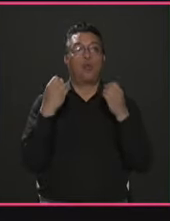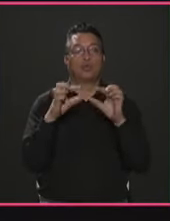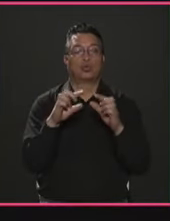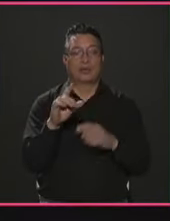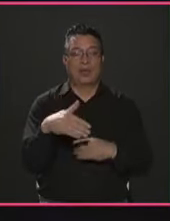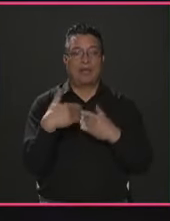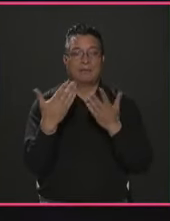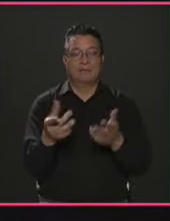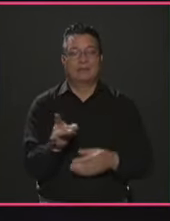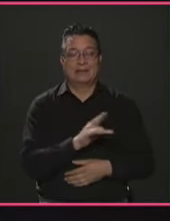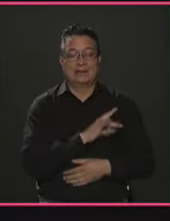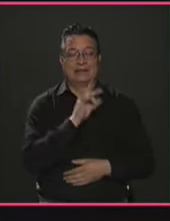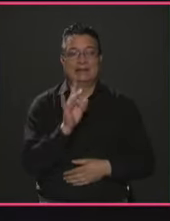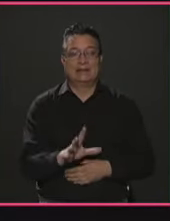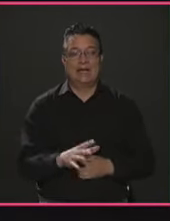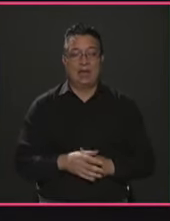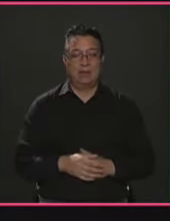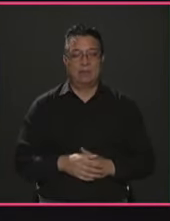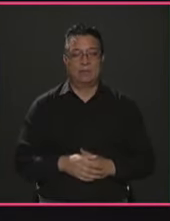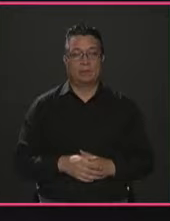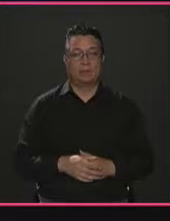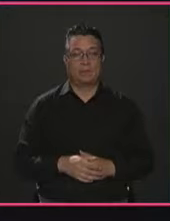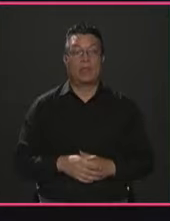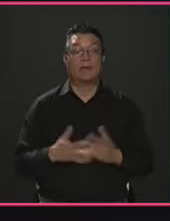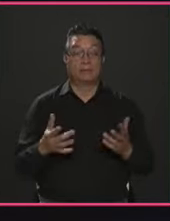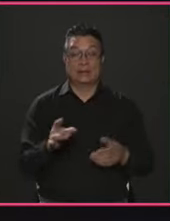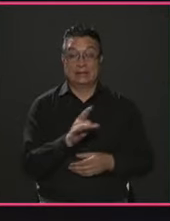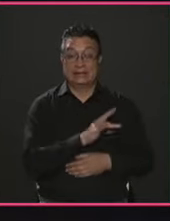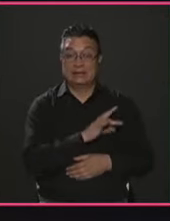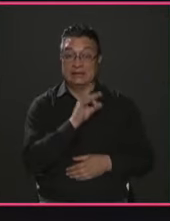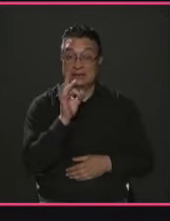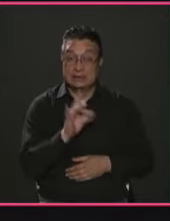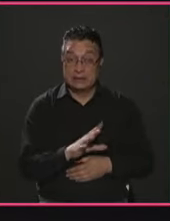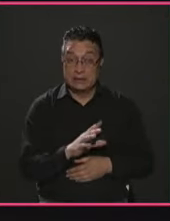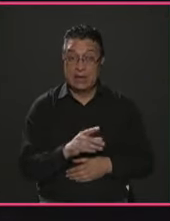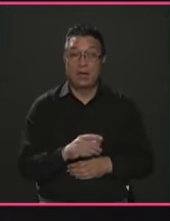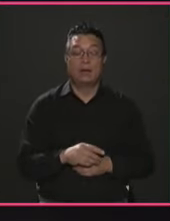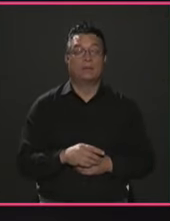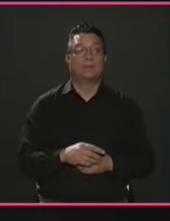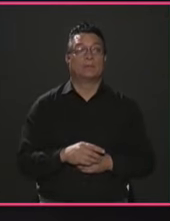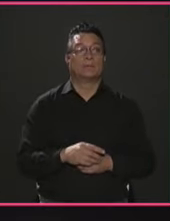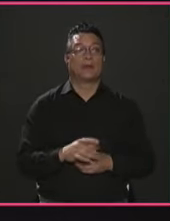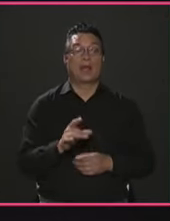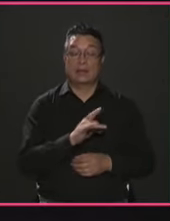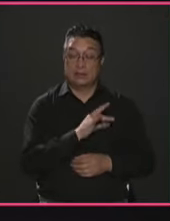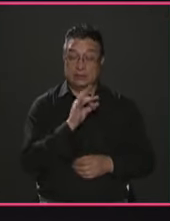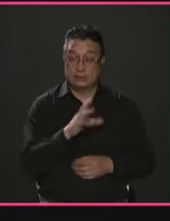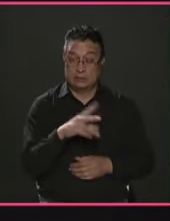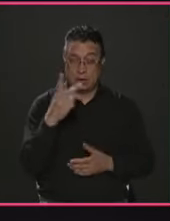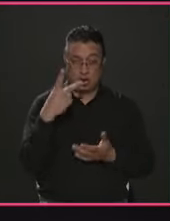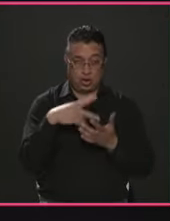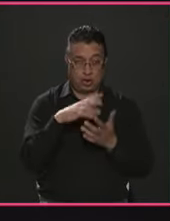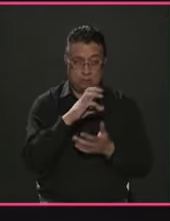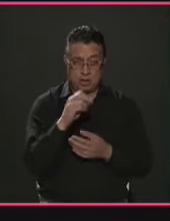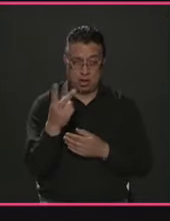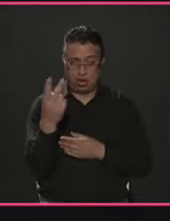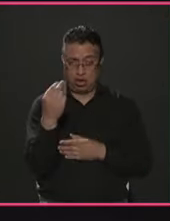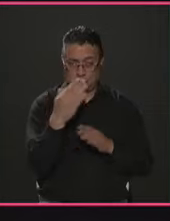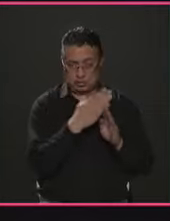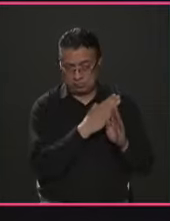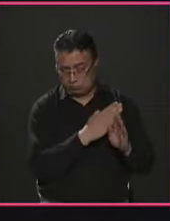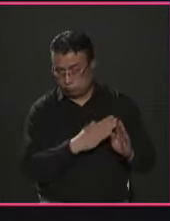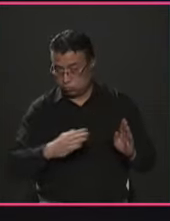para Chile eh chile desde el 2012 en